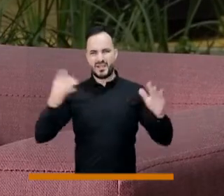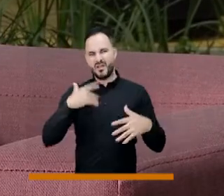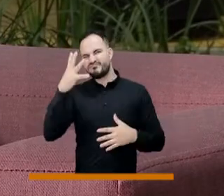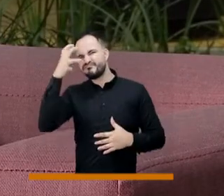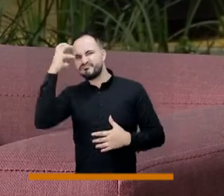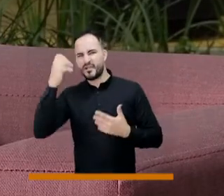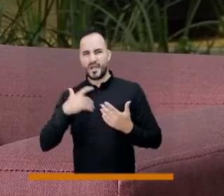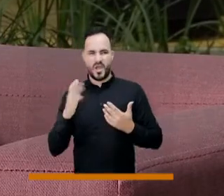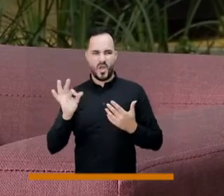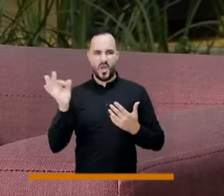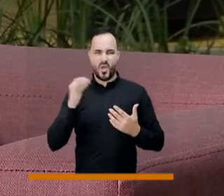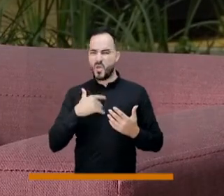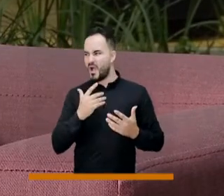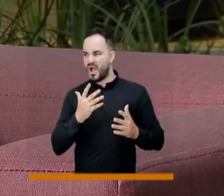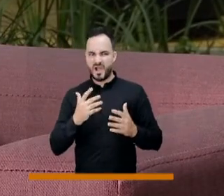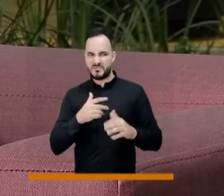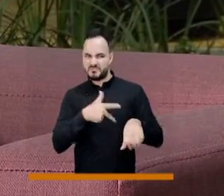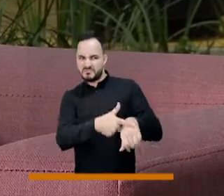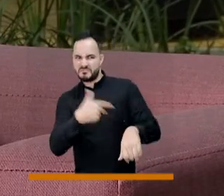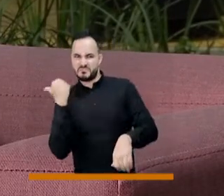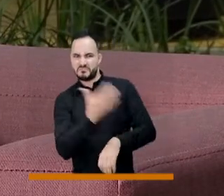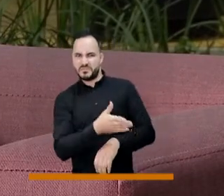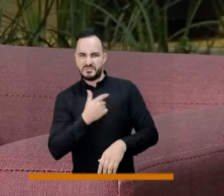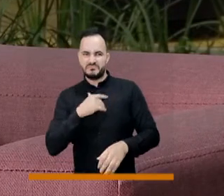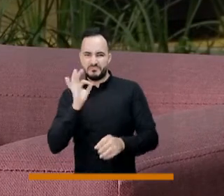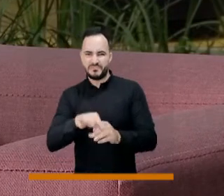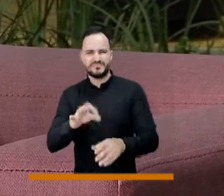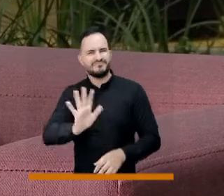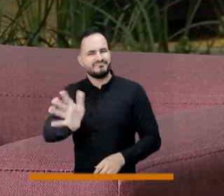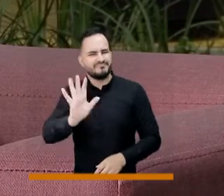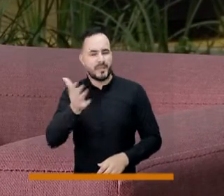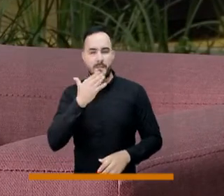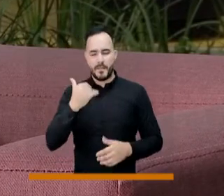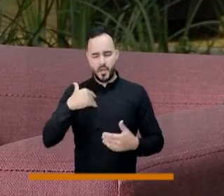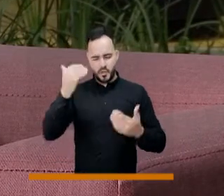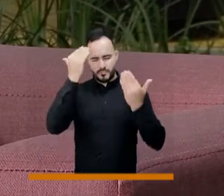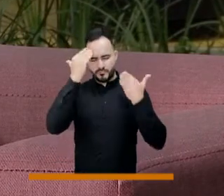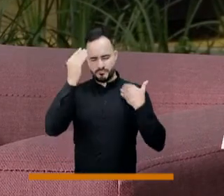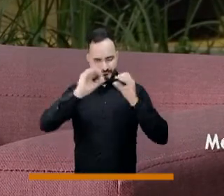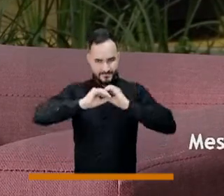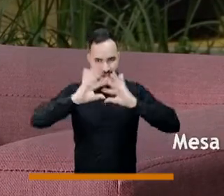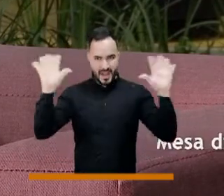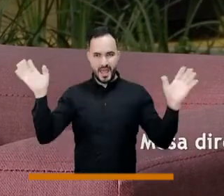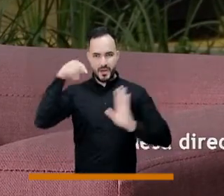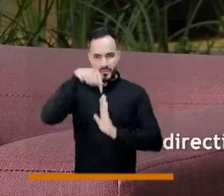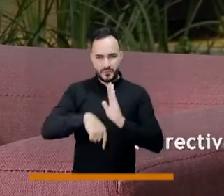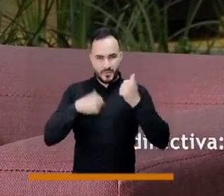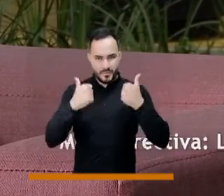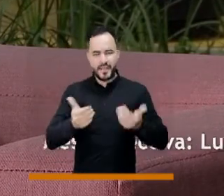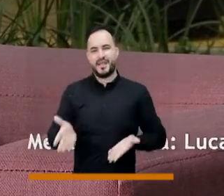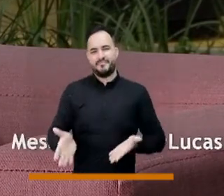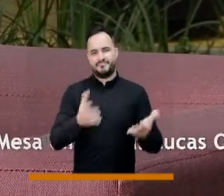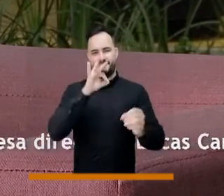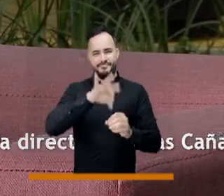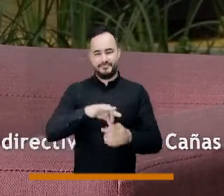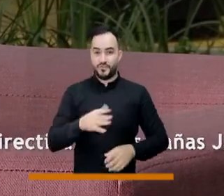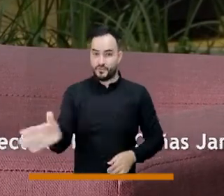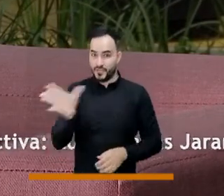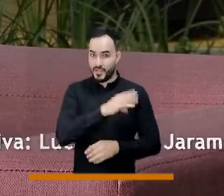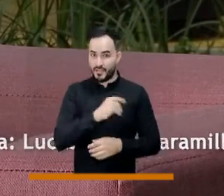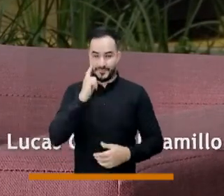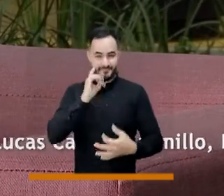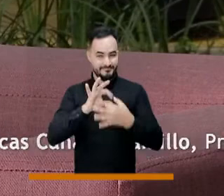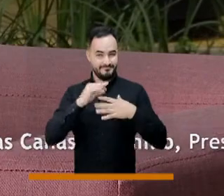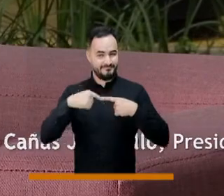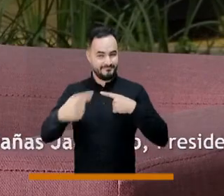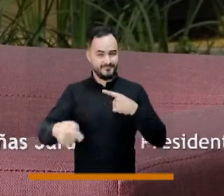sin rabias, sin pensar en voto útil, que ninguno de esos sentimientos serán buenos consejeros a la hora de acudir a las urnas. Que sigan